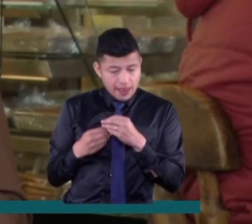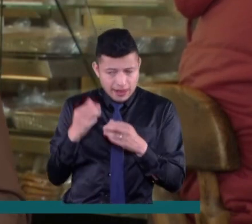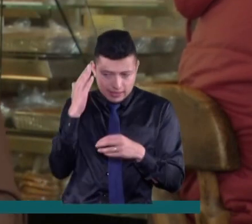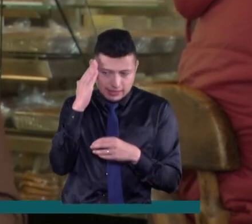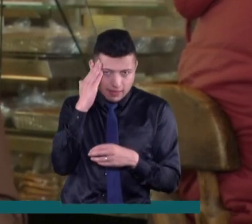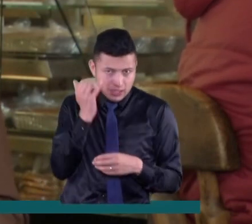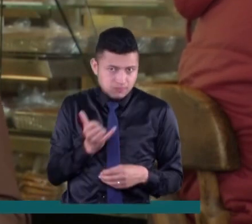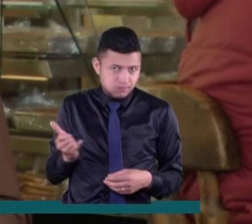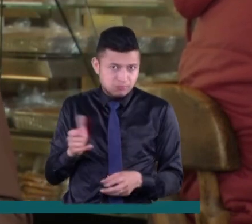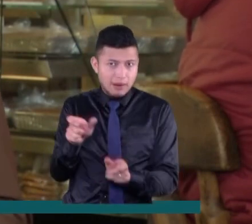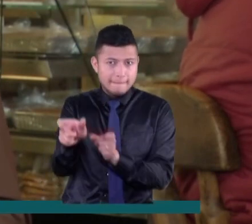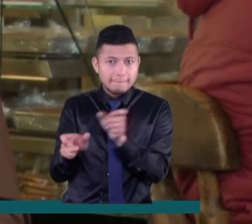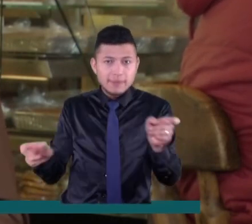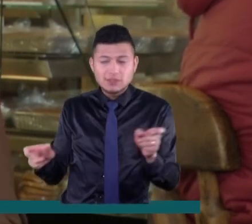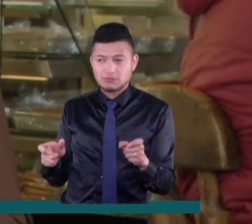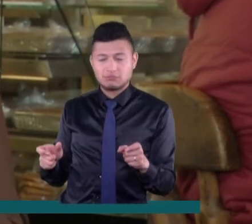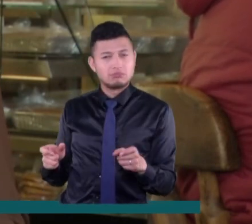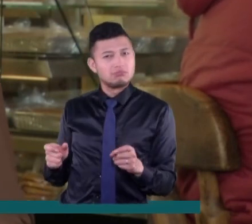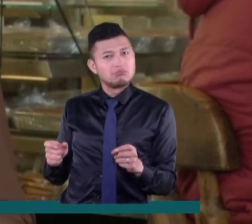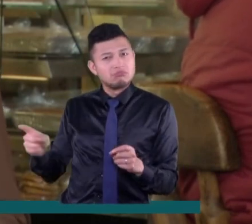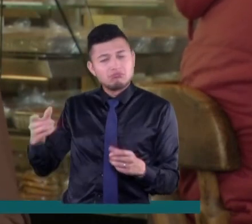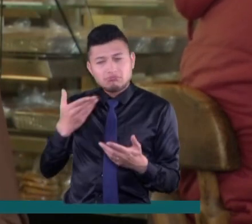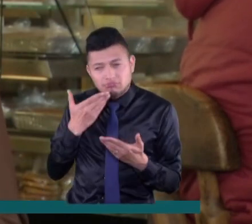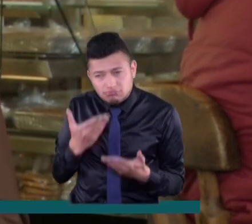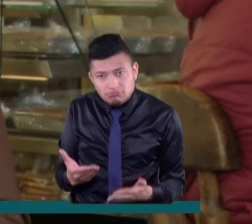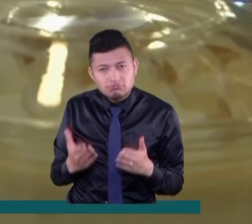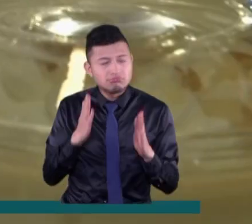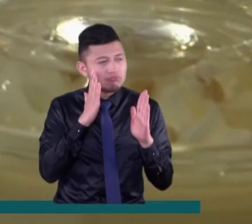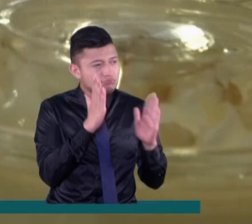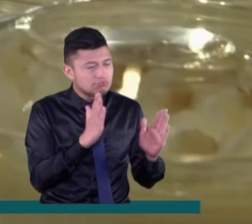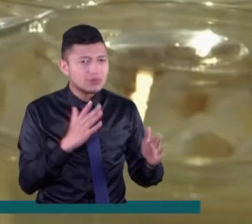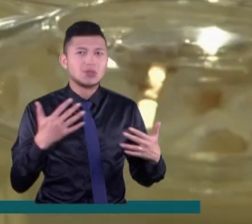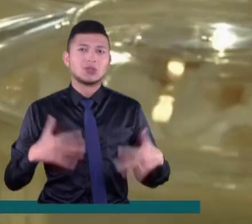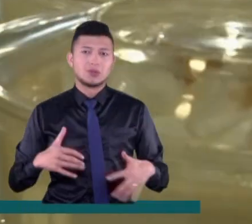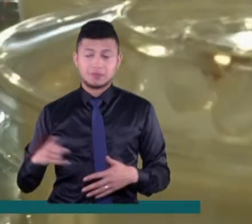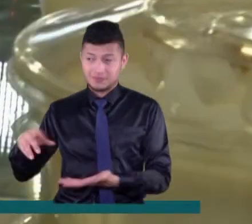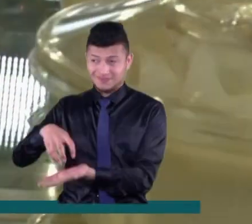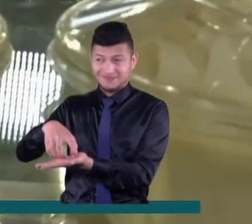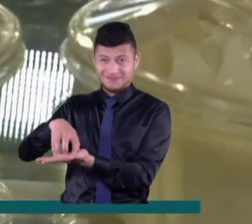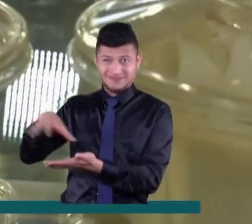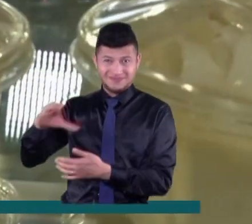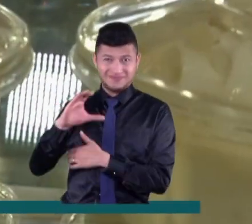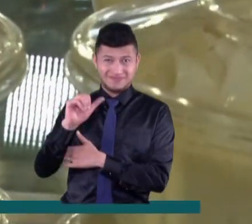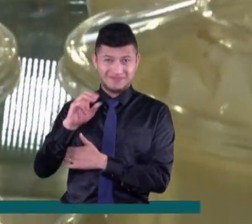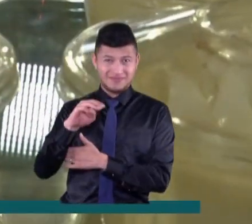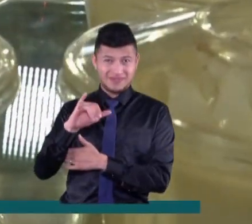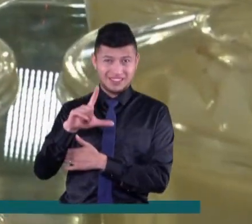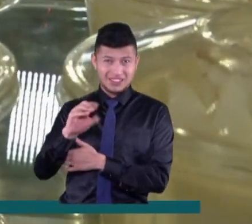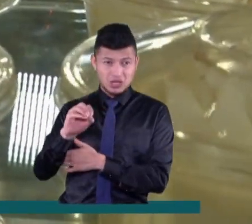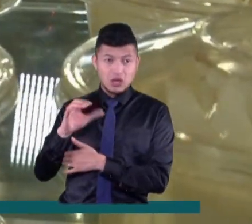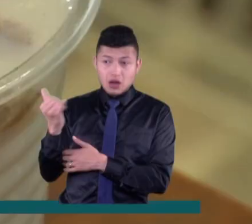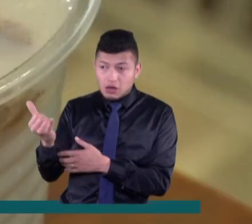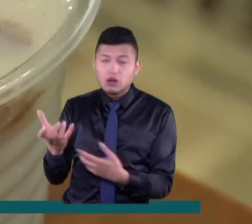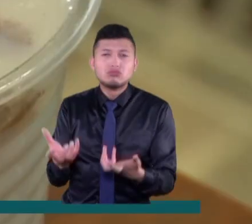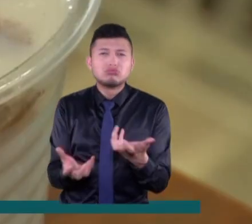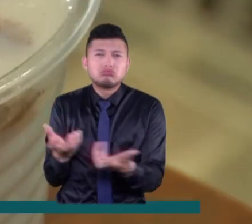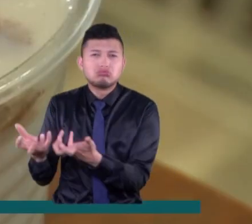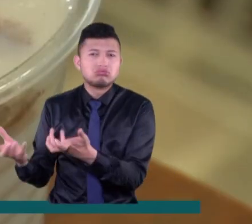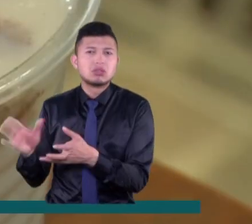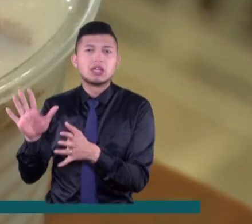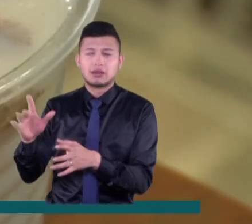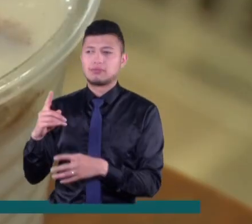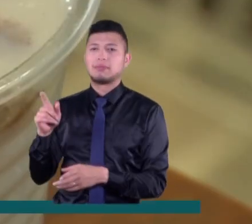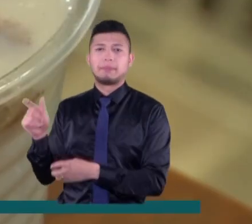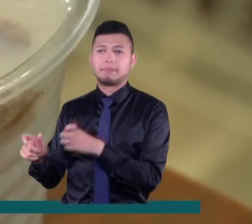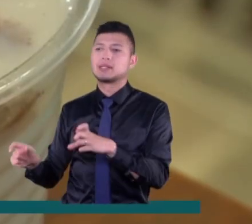que la gente lo estima a uno por toda esa cantidad de cosas. Los postres de Camilo se mueven en gran medida por el voz a voz,